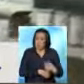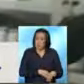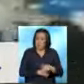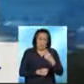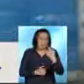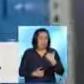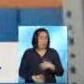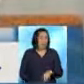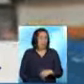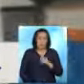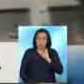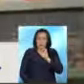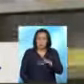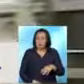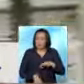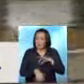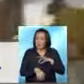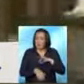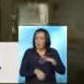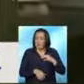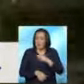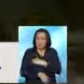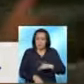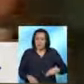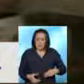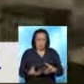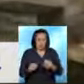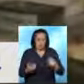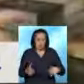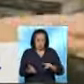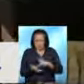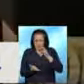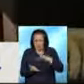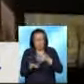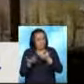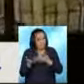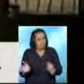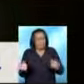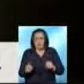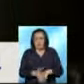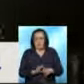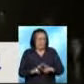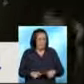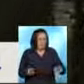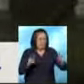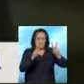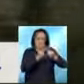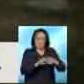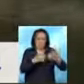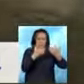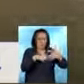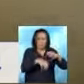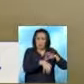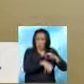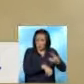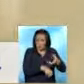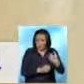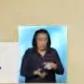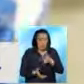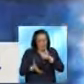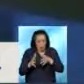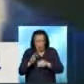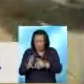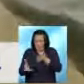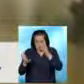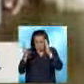fue lo que dijo García, quien confirmó que muchas medicinas se han perdido y que valiosos equipos médicos están bajo el agua y